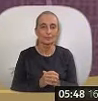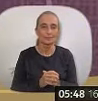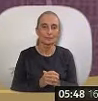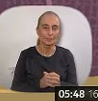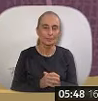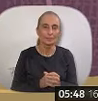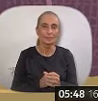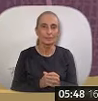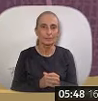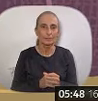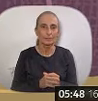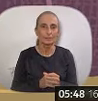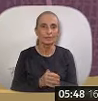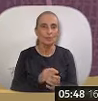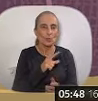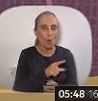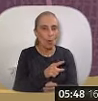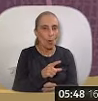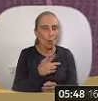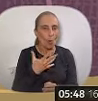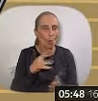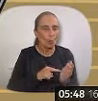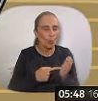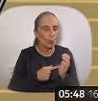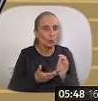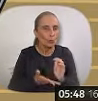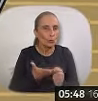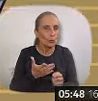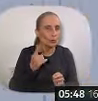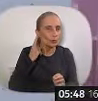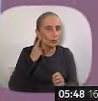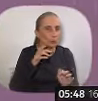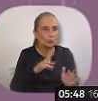¡Oh! ¡Wow! Quizás Cacciatore pueda recuperar puntos.